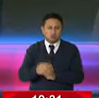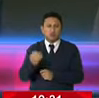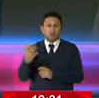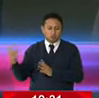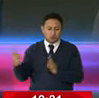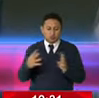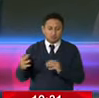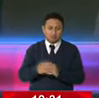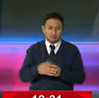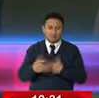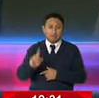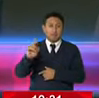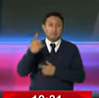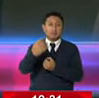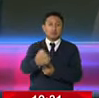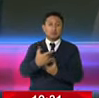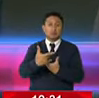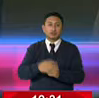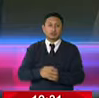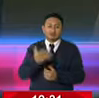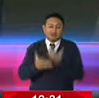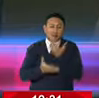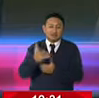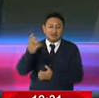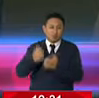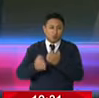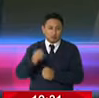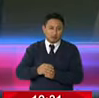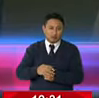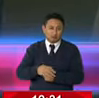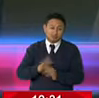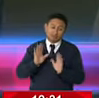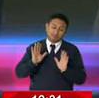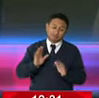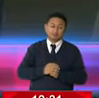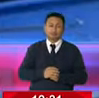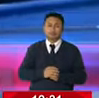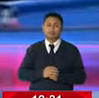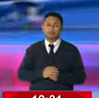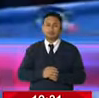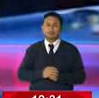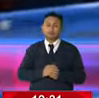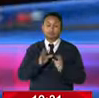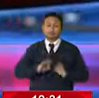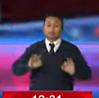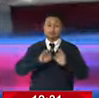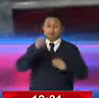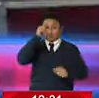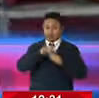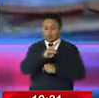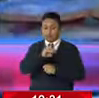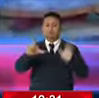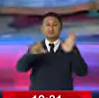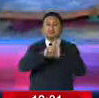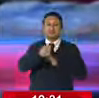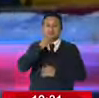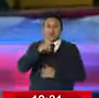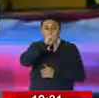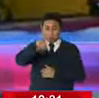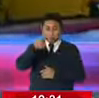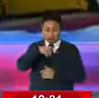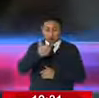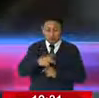y emitiendo el primer reporte de las posibles novedades que pudiesen presentarse. Es importante recordar que la ley seca inicia